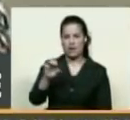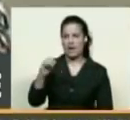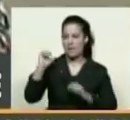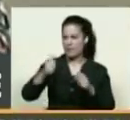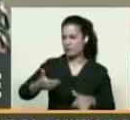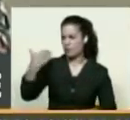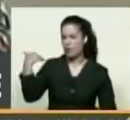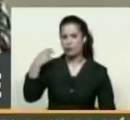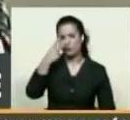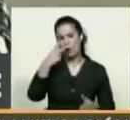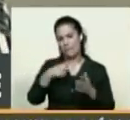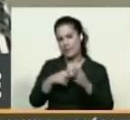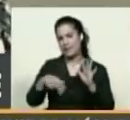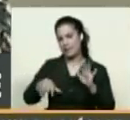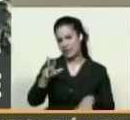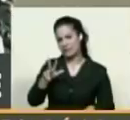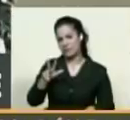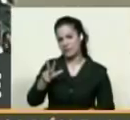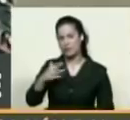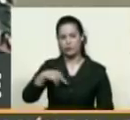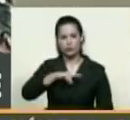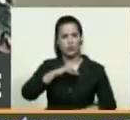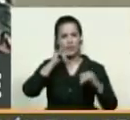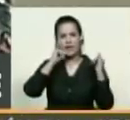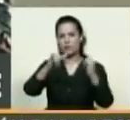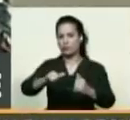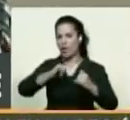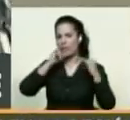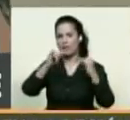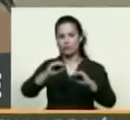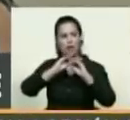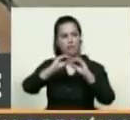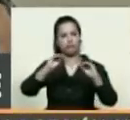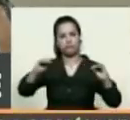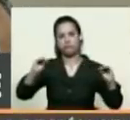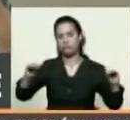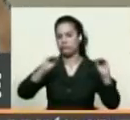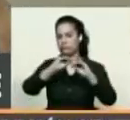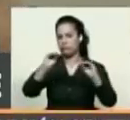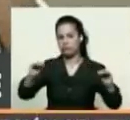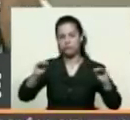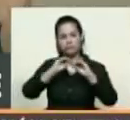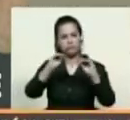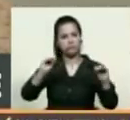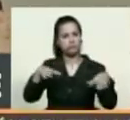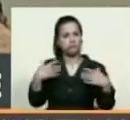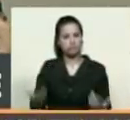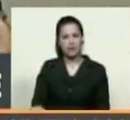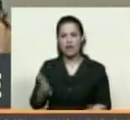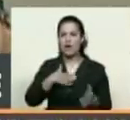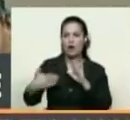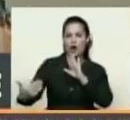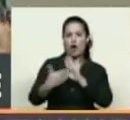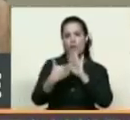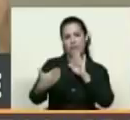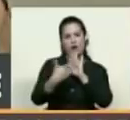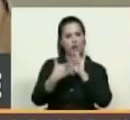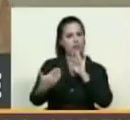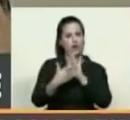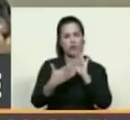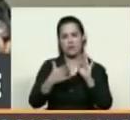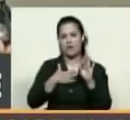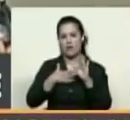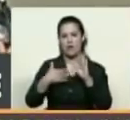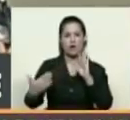sistemáticamente hemos hecho las denuncias públicamente de lo que eran los ataques en contra de